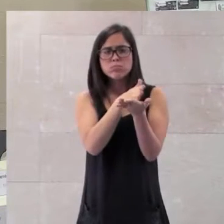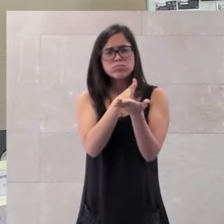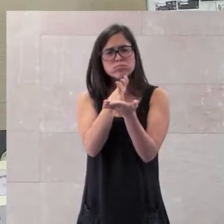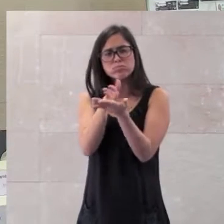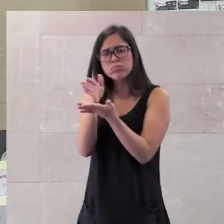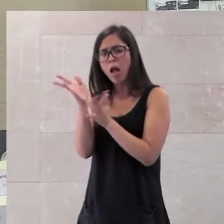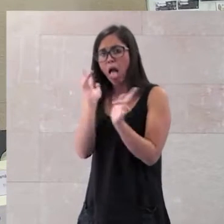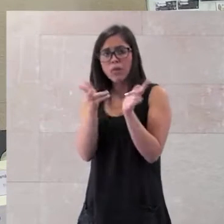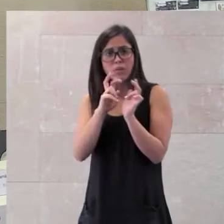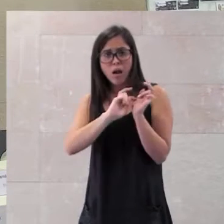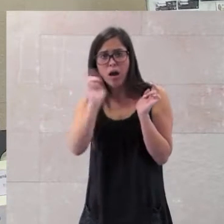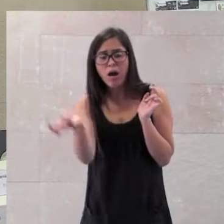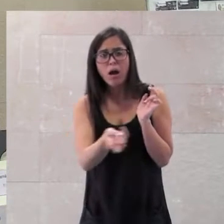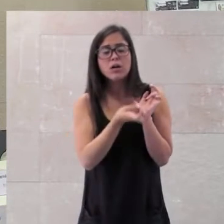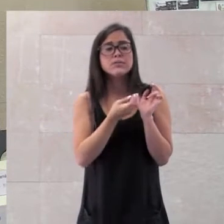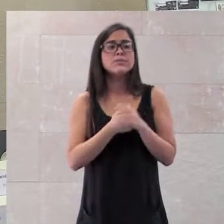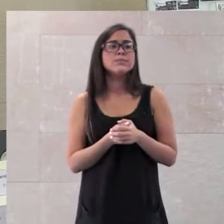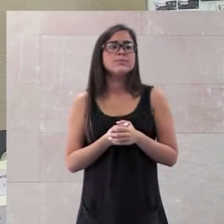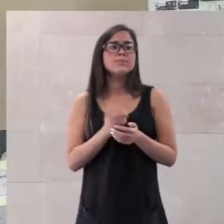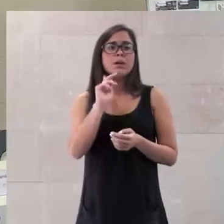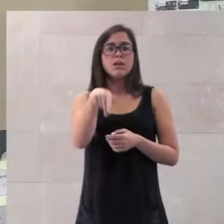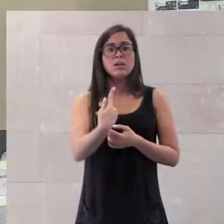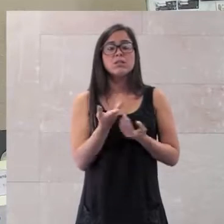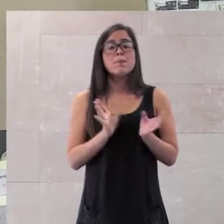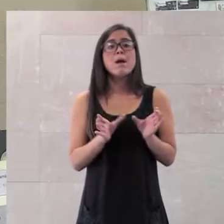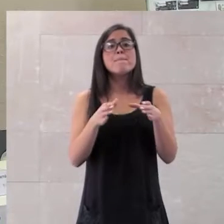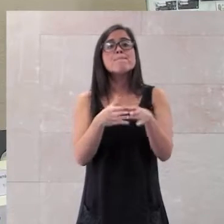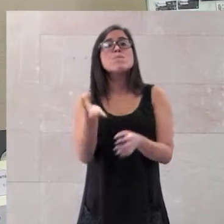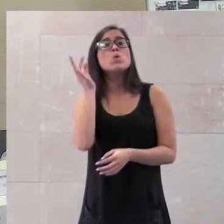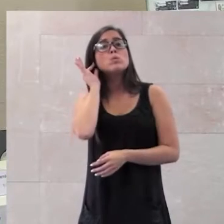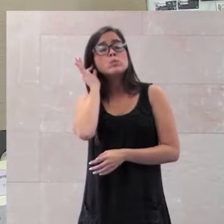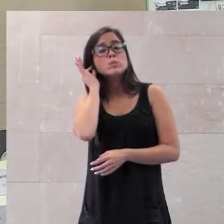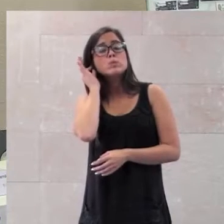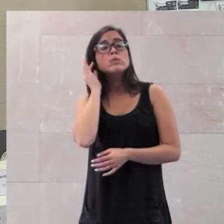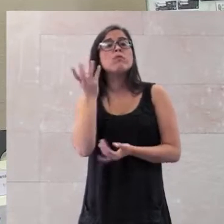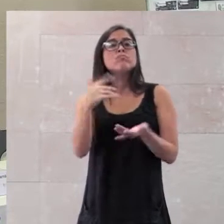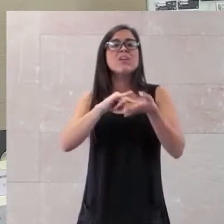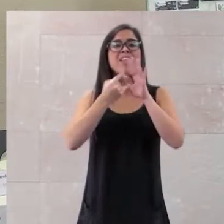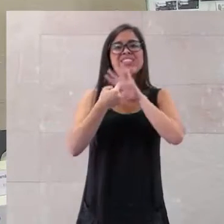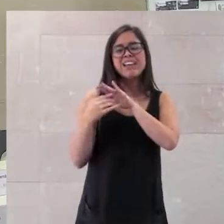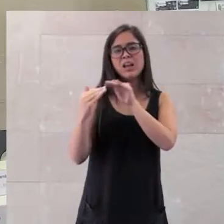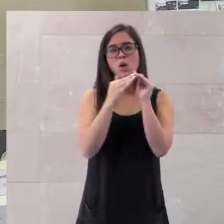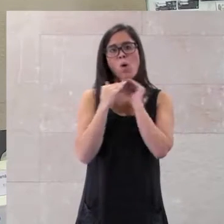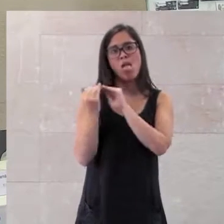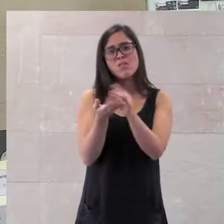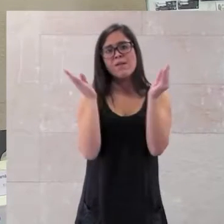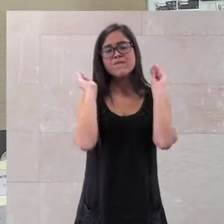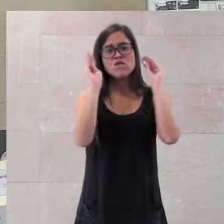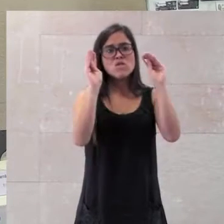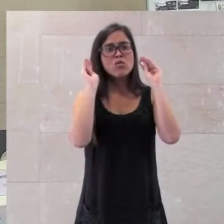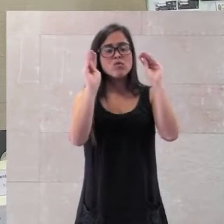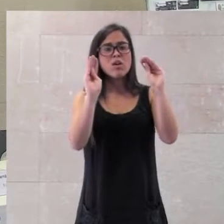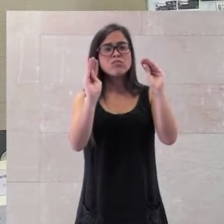Euskadi. También van mujeres de grupos feministas, las técnicas de igualdad, las formadoras.